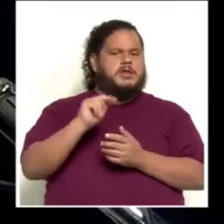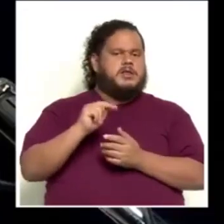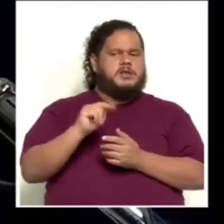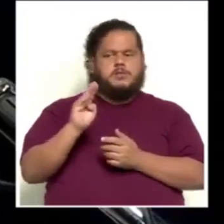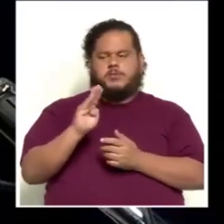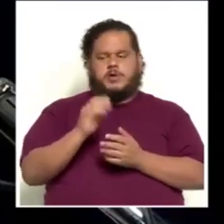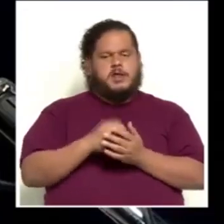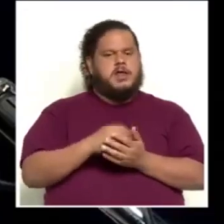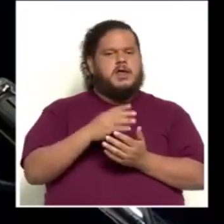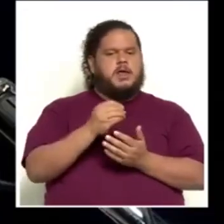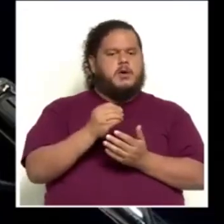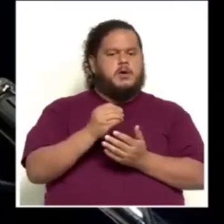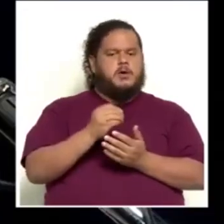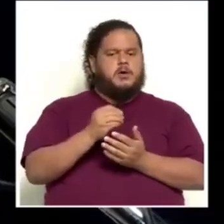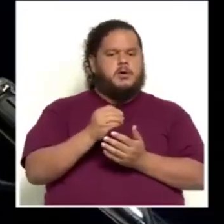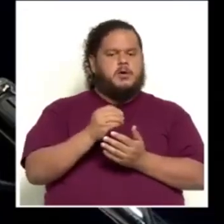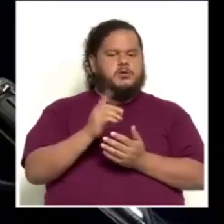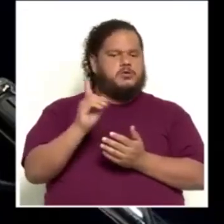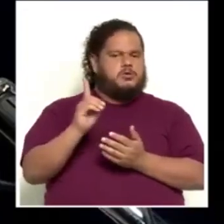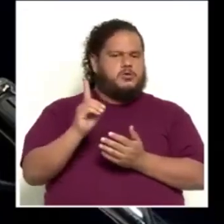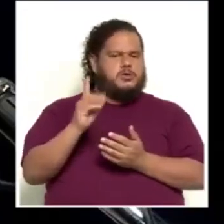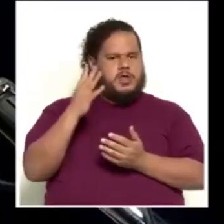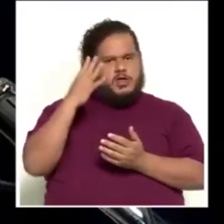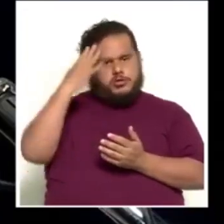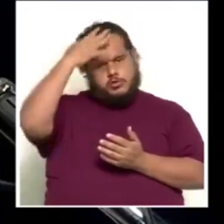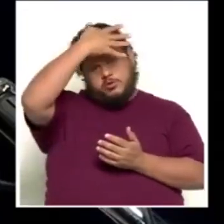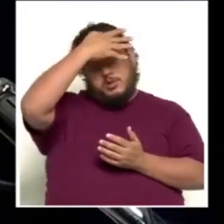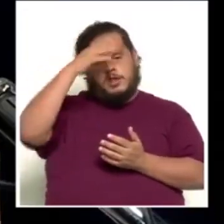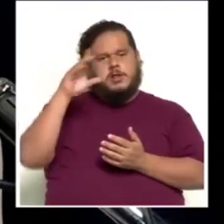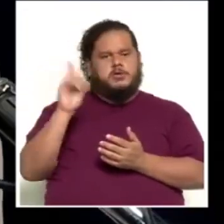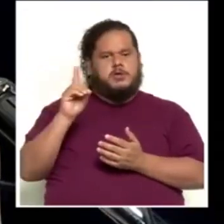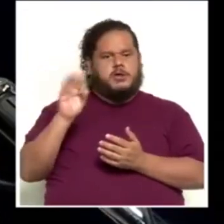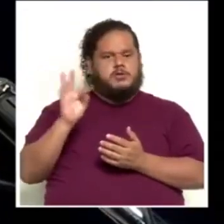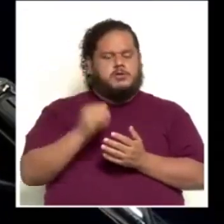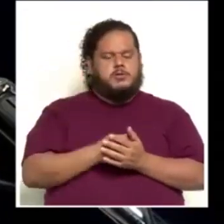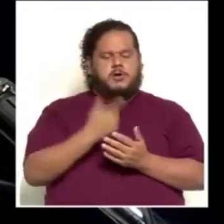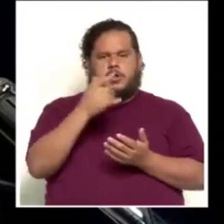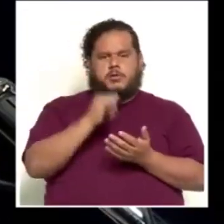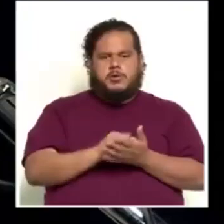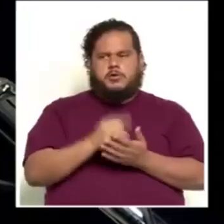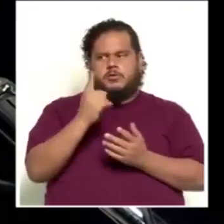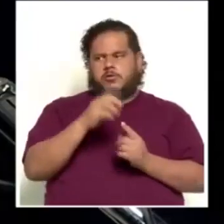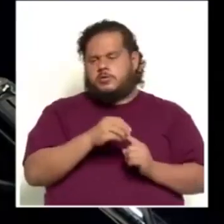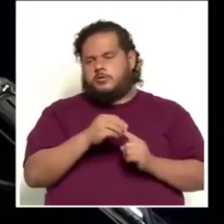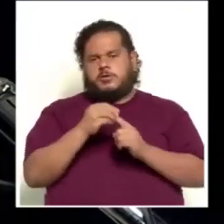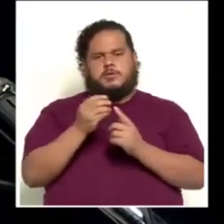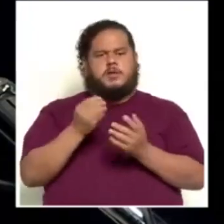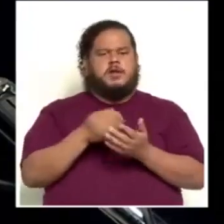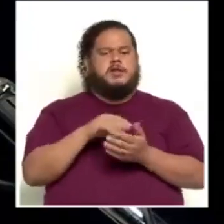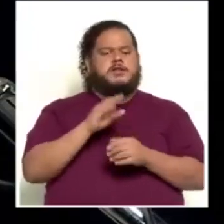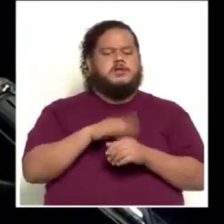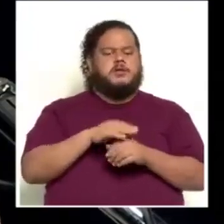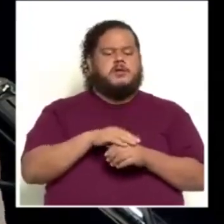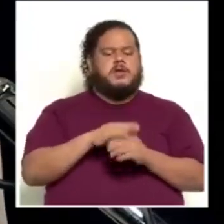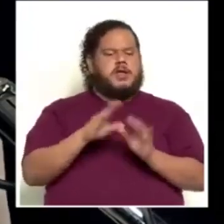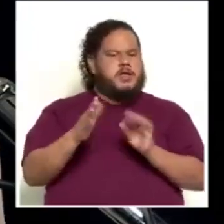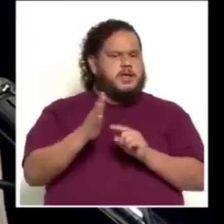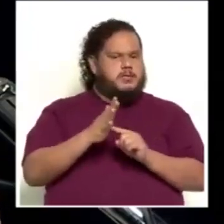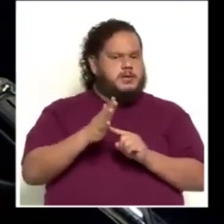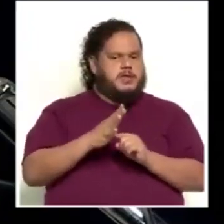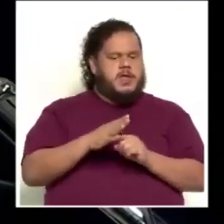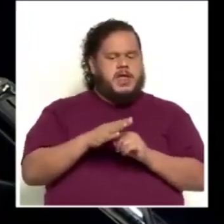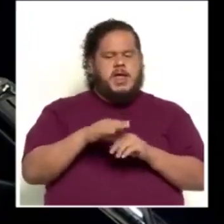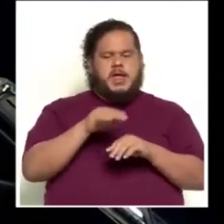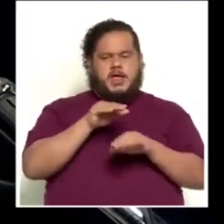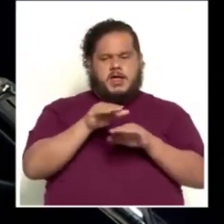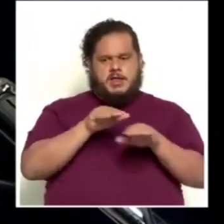sin duda, en Donald Trump. Por eso es que Ernesto Laclau, uno de los principales teóricos sobre el populismo, le llama a su libro